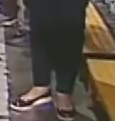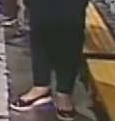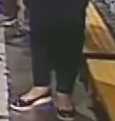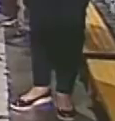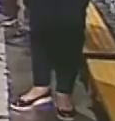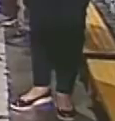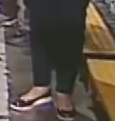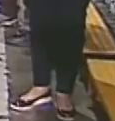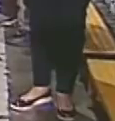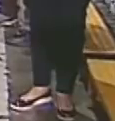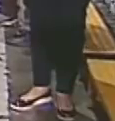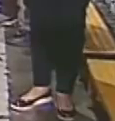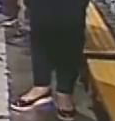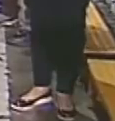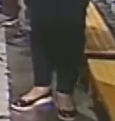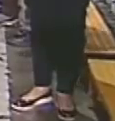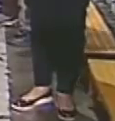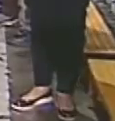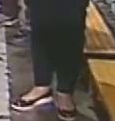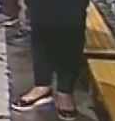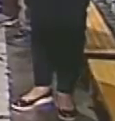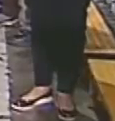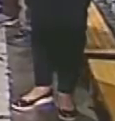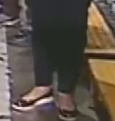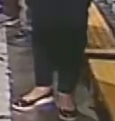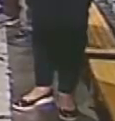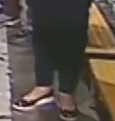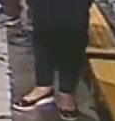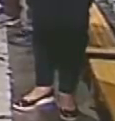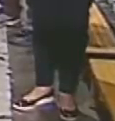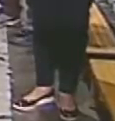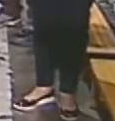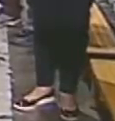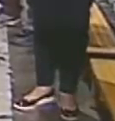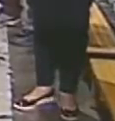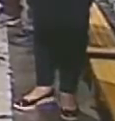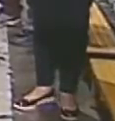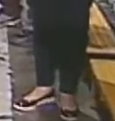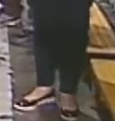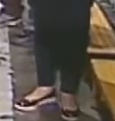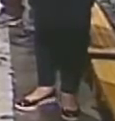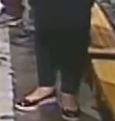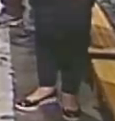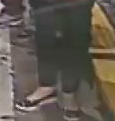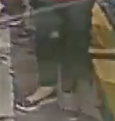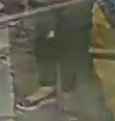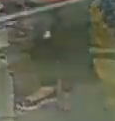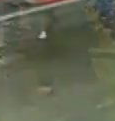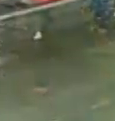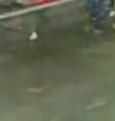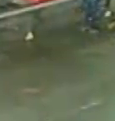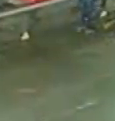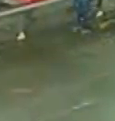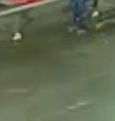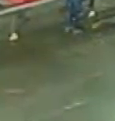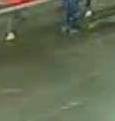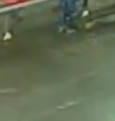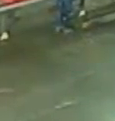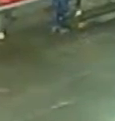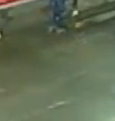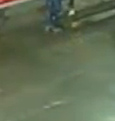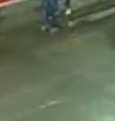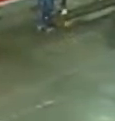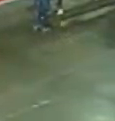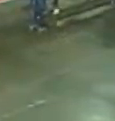5:24 minutos de la tarde, aquí en este imponente almacén,